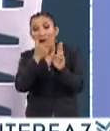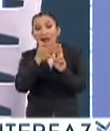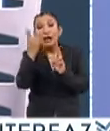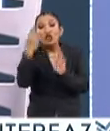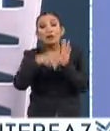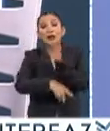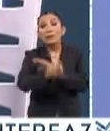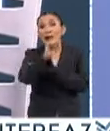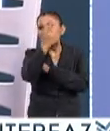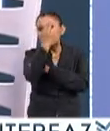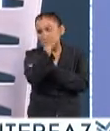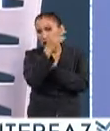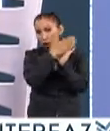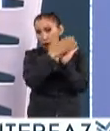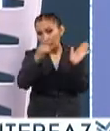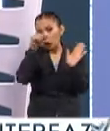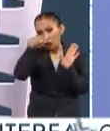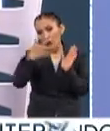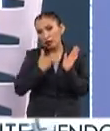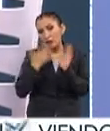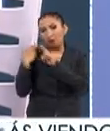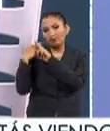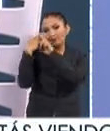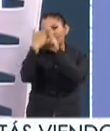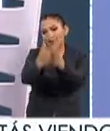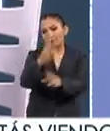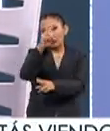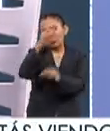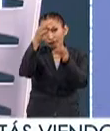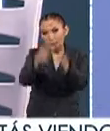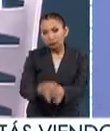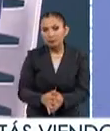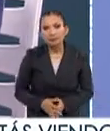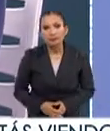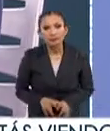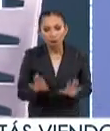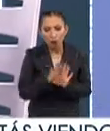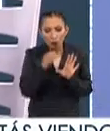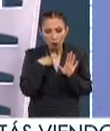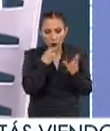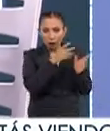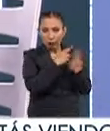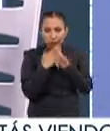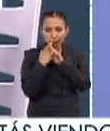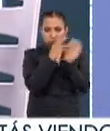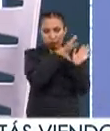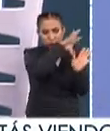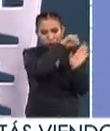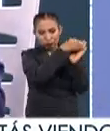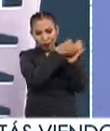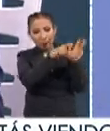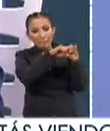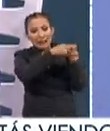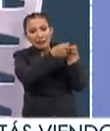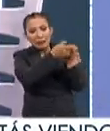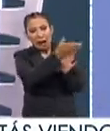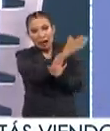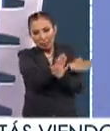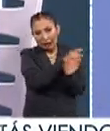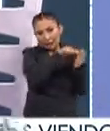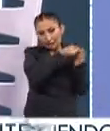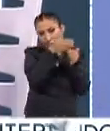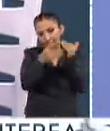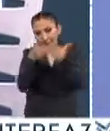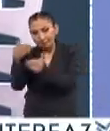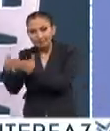año 2025, que es cuando ellos tienen su aniversario realmente, ¿no? Claro. Es como una celebración iniciada